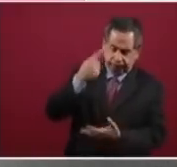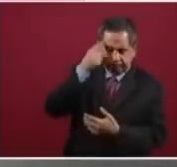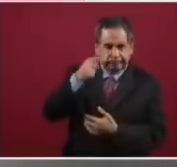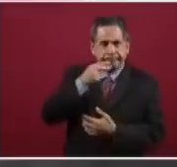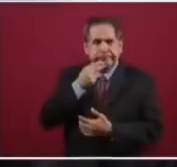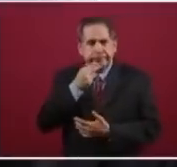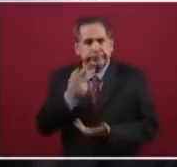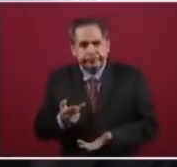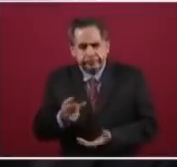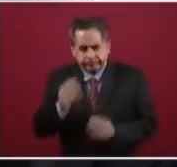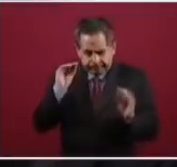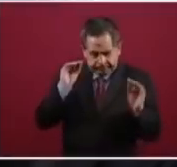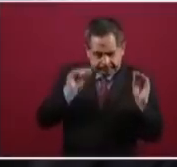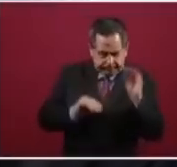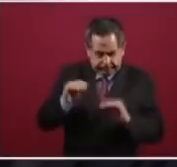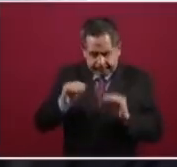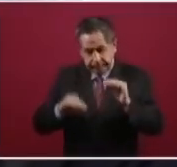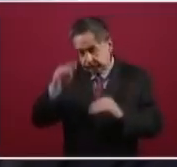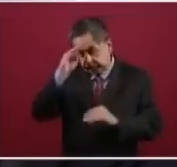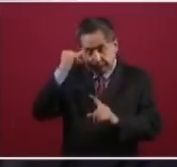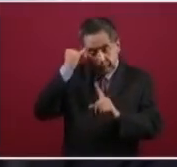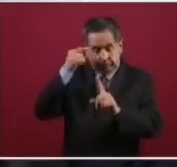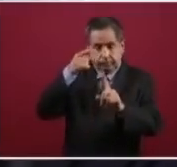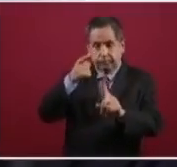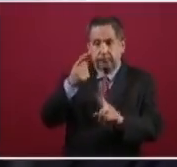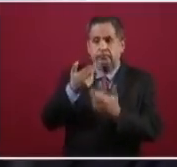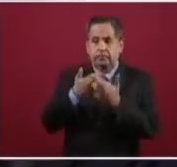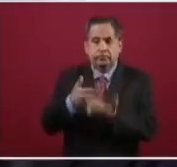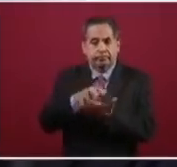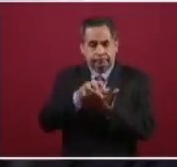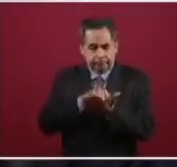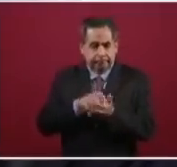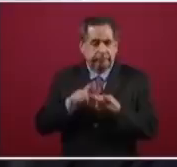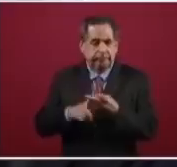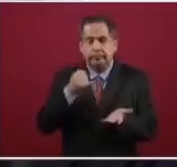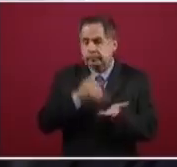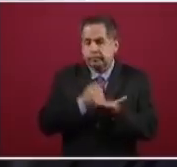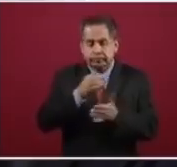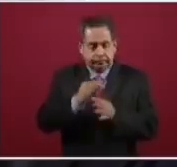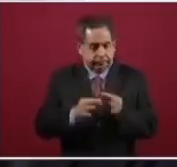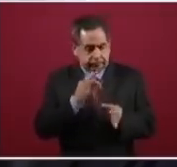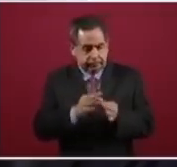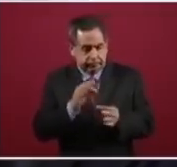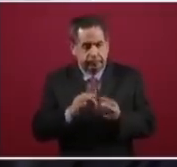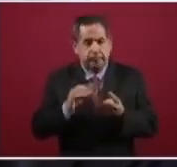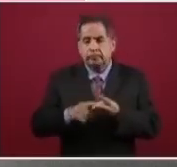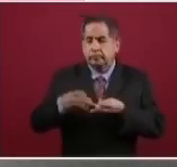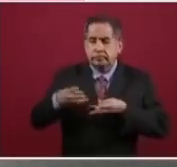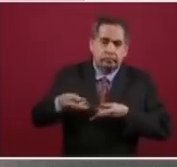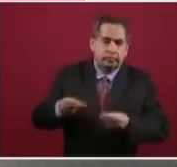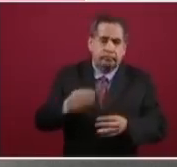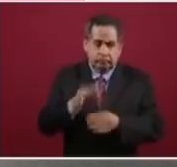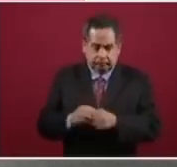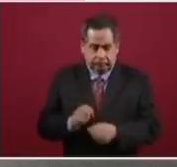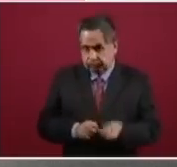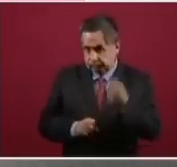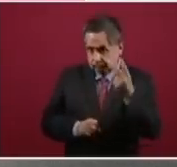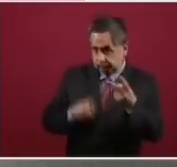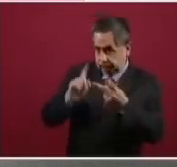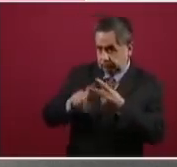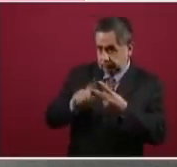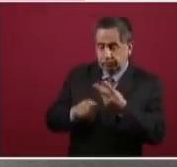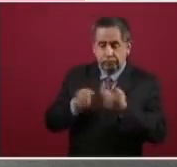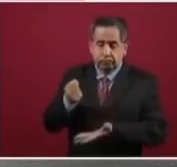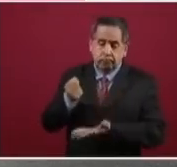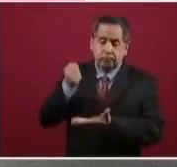paquete económico se construyó bajo los principios de austeridad disciplina fiscal y eficiencia tributaria segundo se presenta